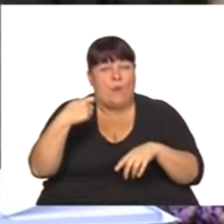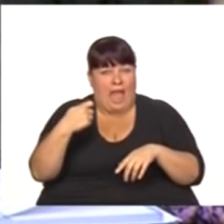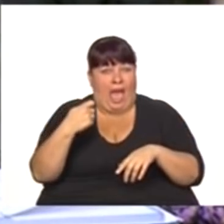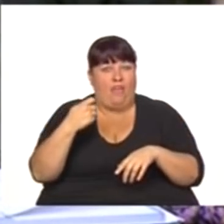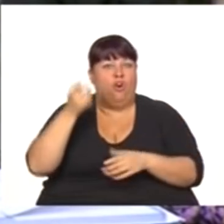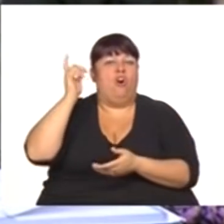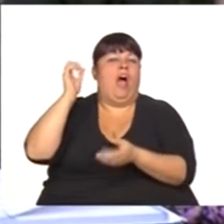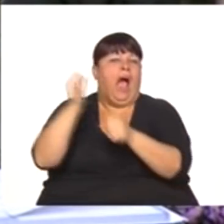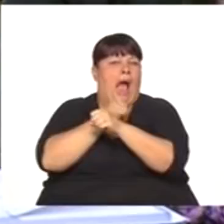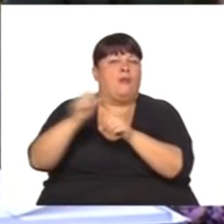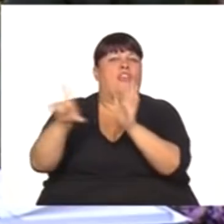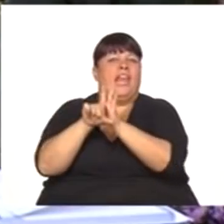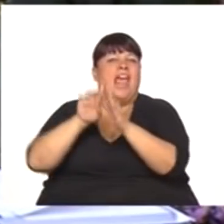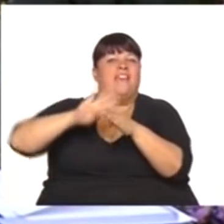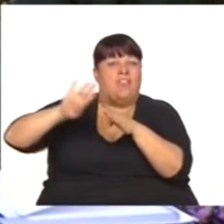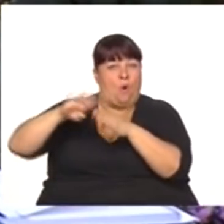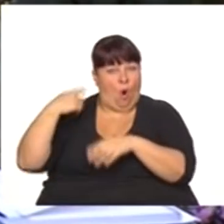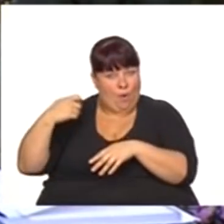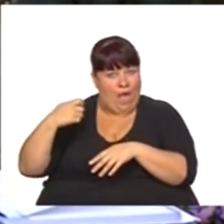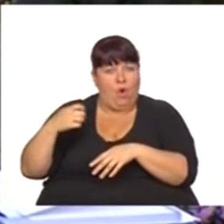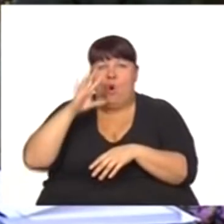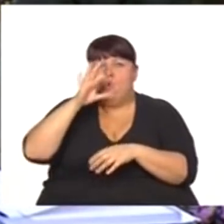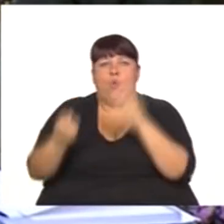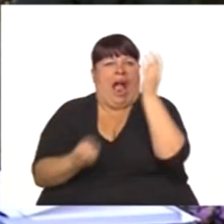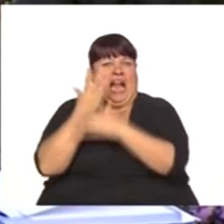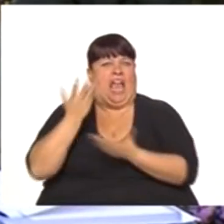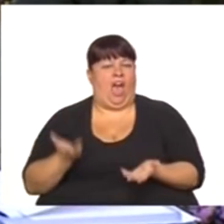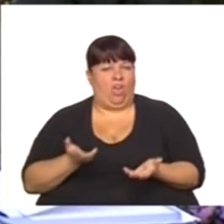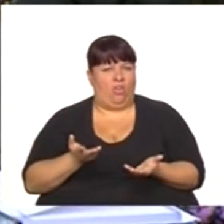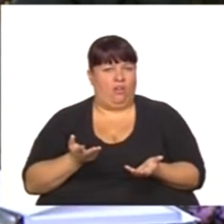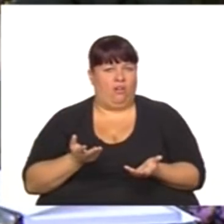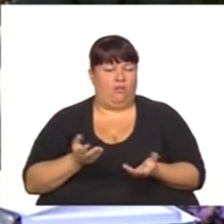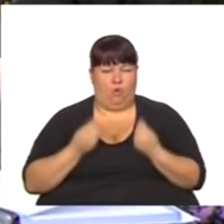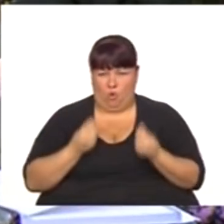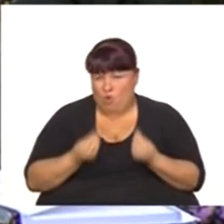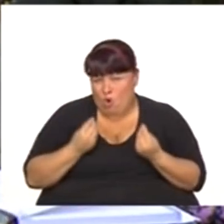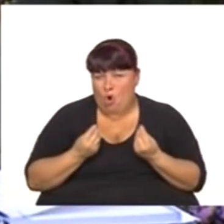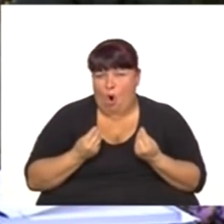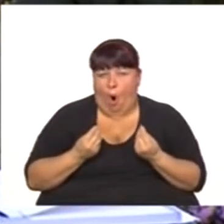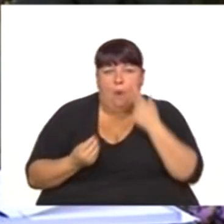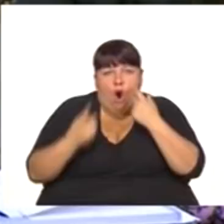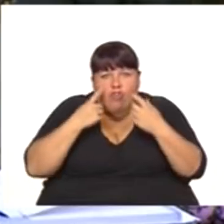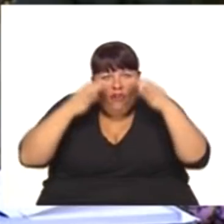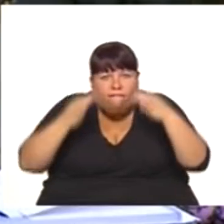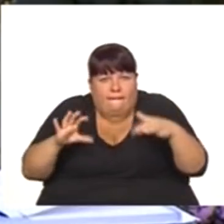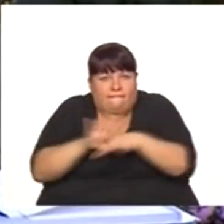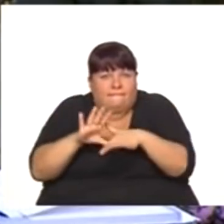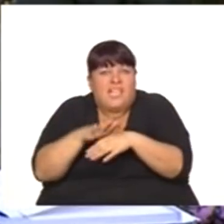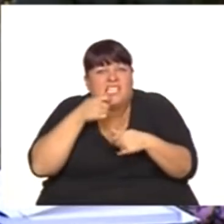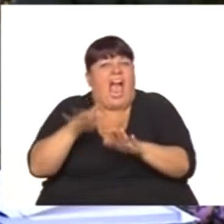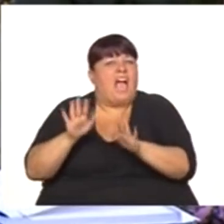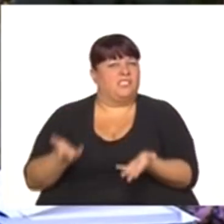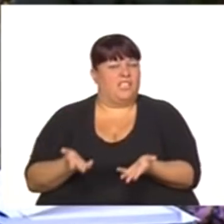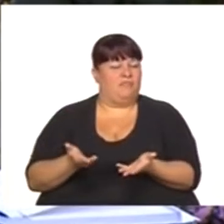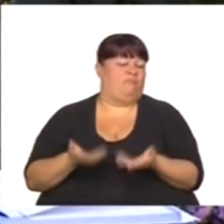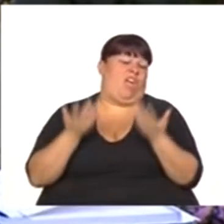está sancionado en la Ley de Reparación Histórica, nunca se conformó. ¿Cómo vamos a ser rigurosos si hacemos así?